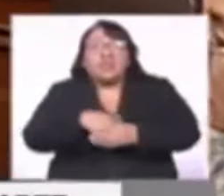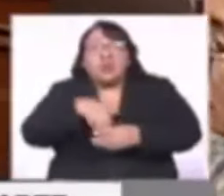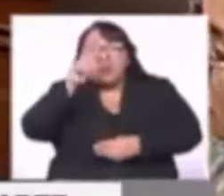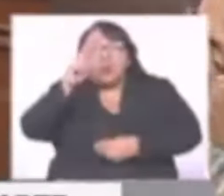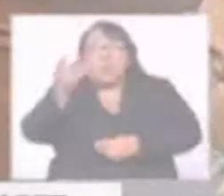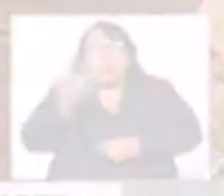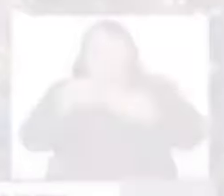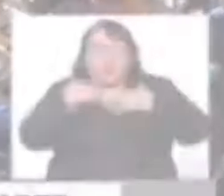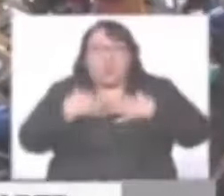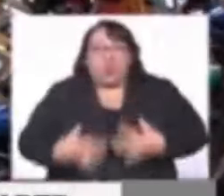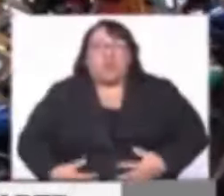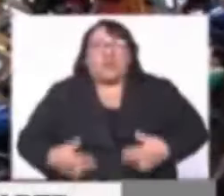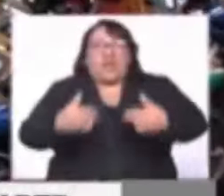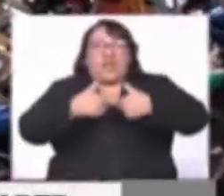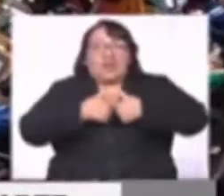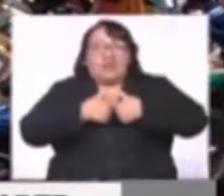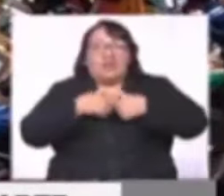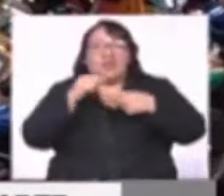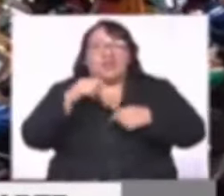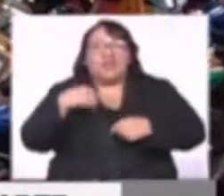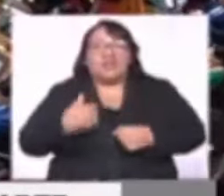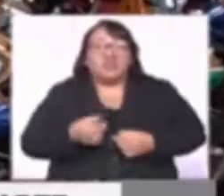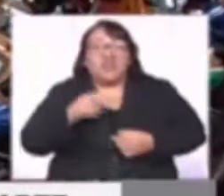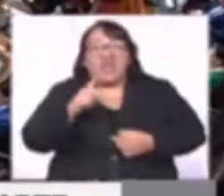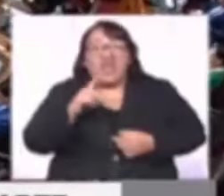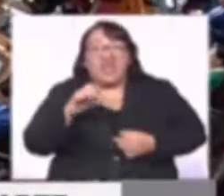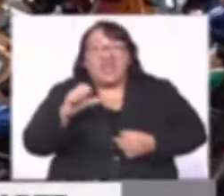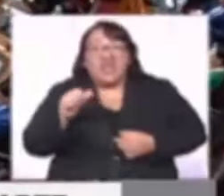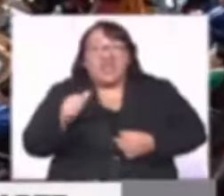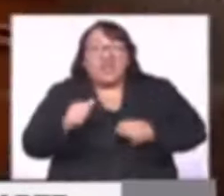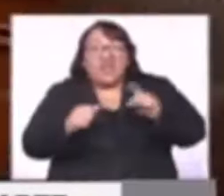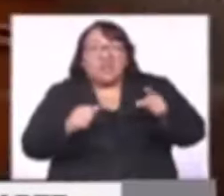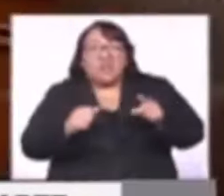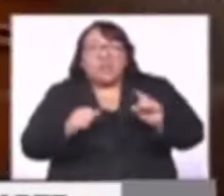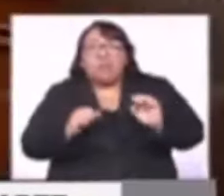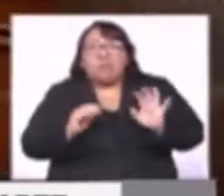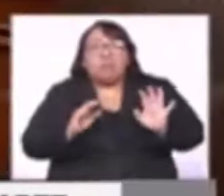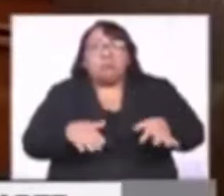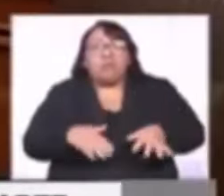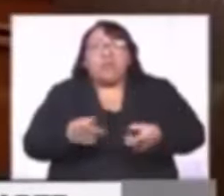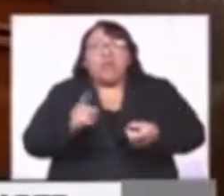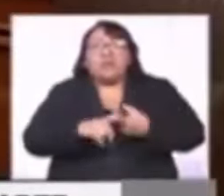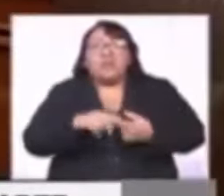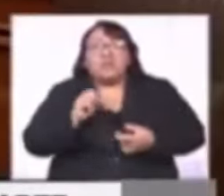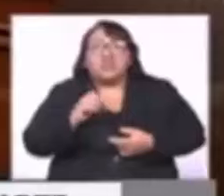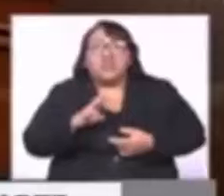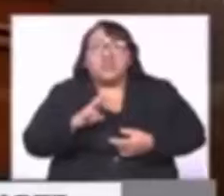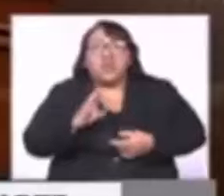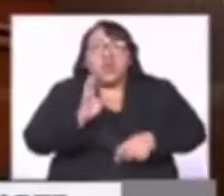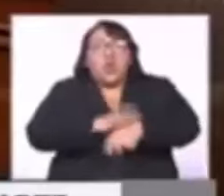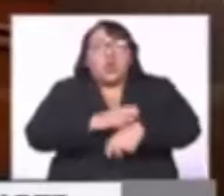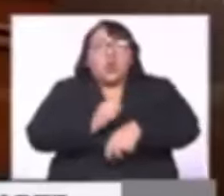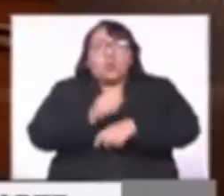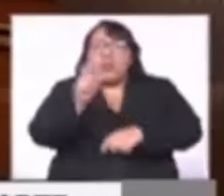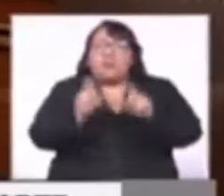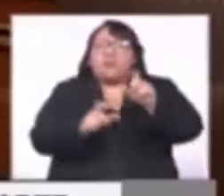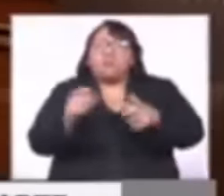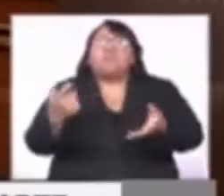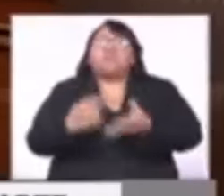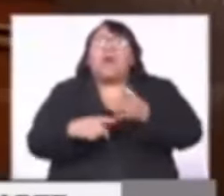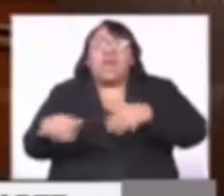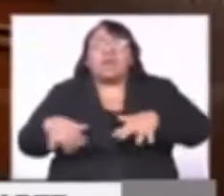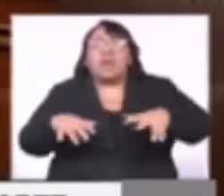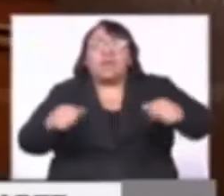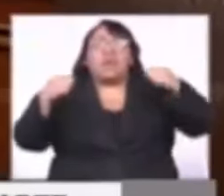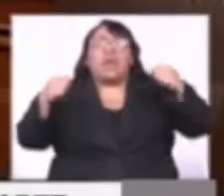exige y demanda. Esta actuación de la señora Boluarte, señor presidente, ha llegado hasta el extremo de que culpe a las víctimas y a la población que se